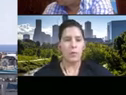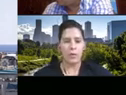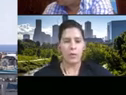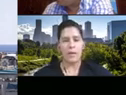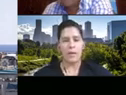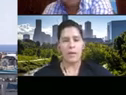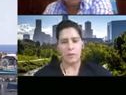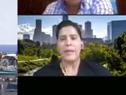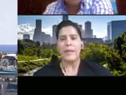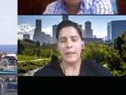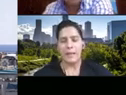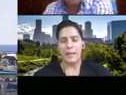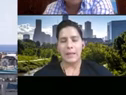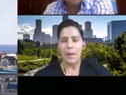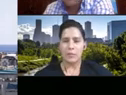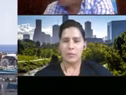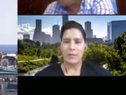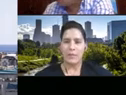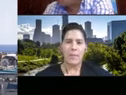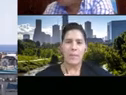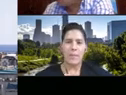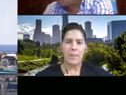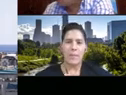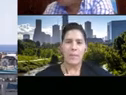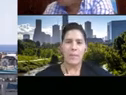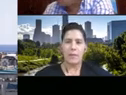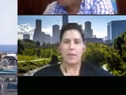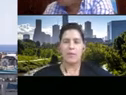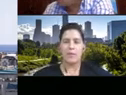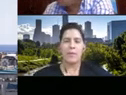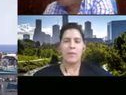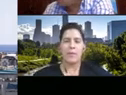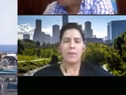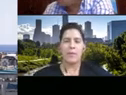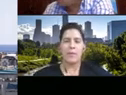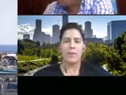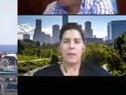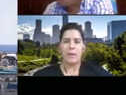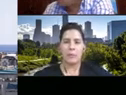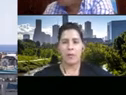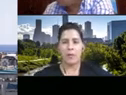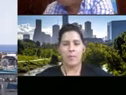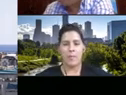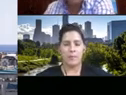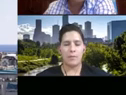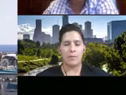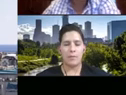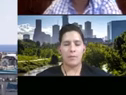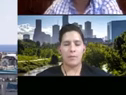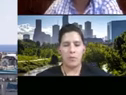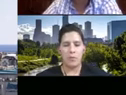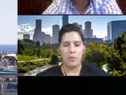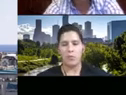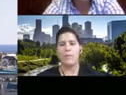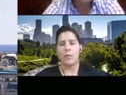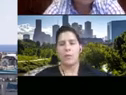Niño. Kima justamente es la imagen que vemos del lado derecho, en la parte superior. Kima es un muelle